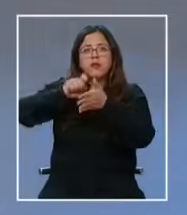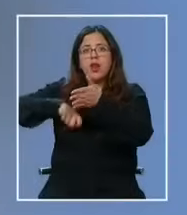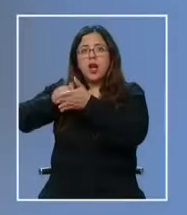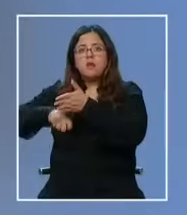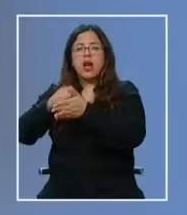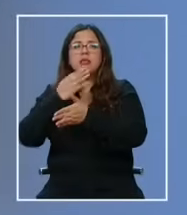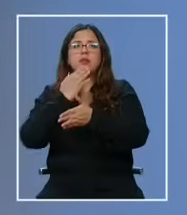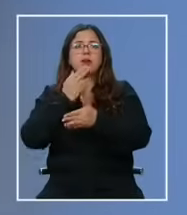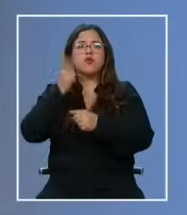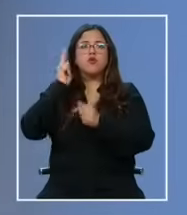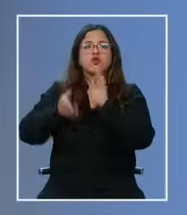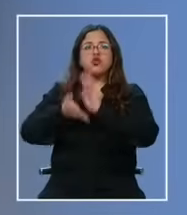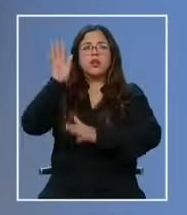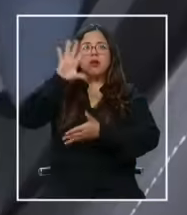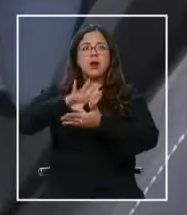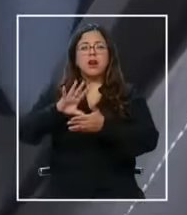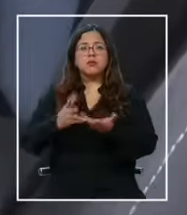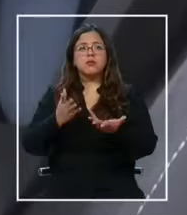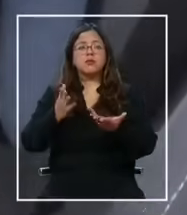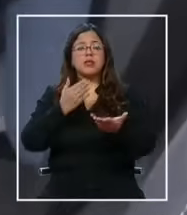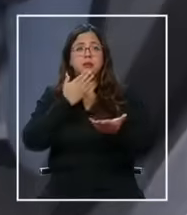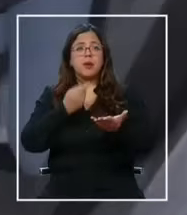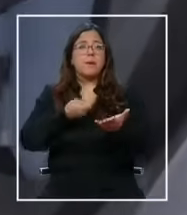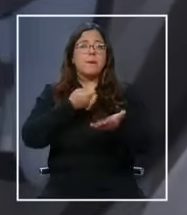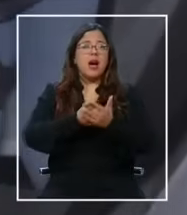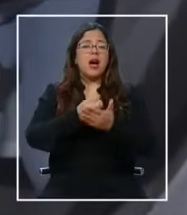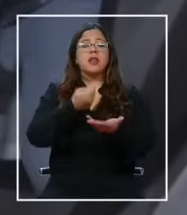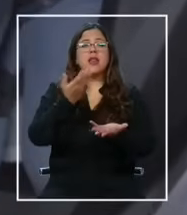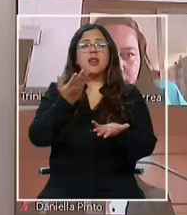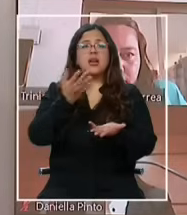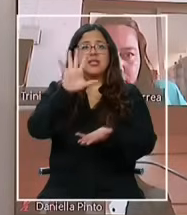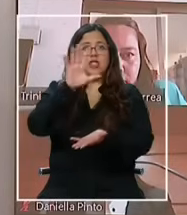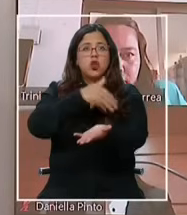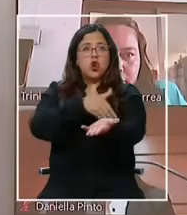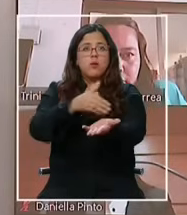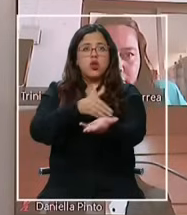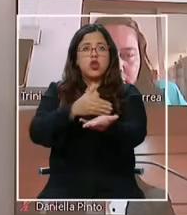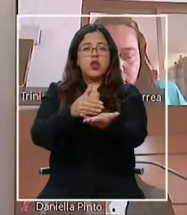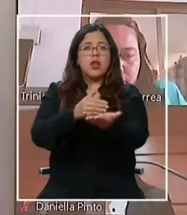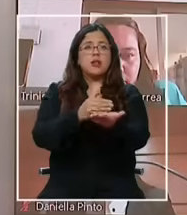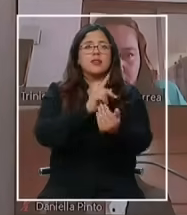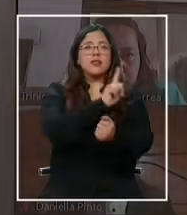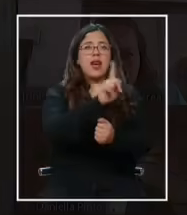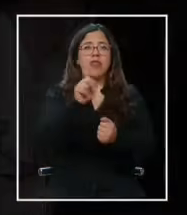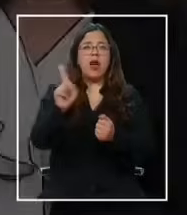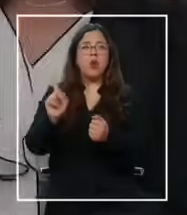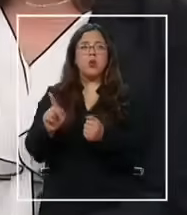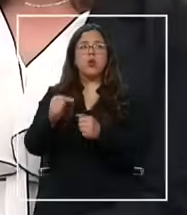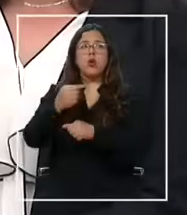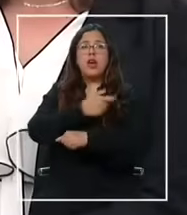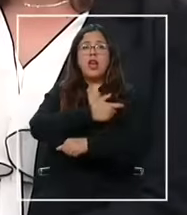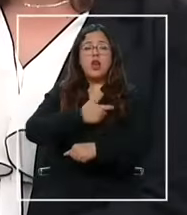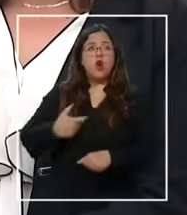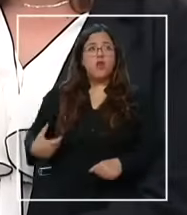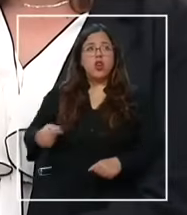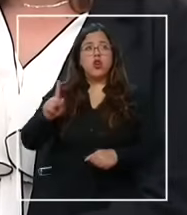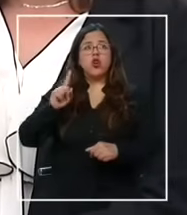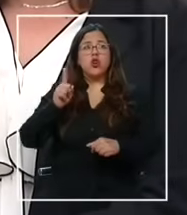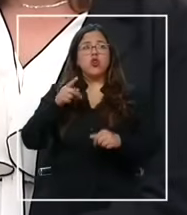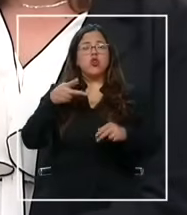arraigo nacional luego de pagar una fianza de 5 millones de pesos cada uno el gobierno no interviene en estas